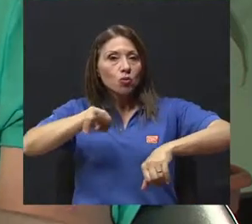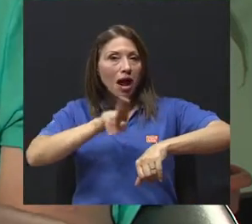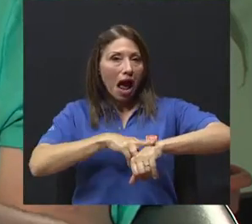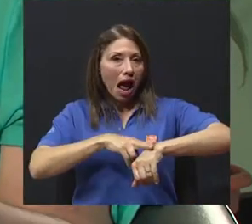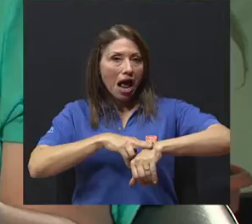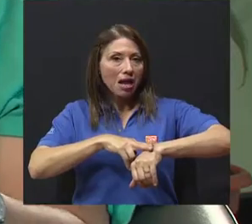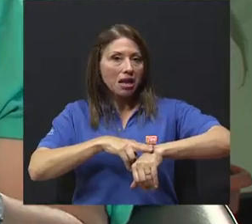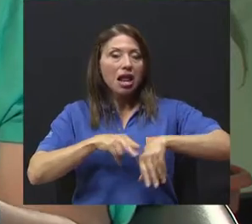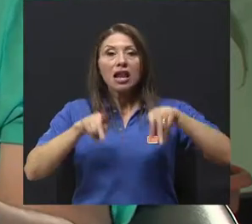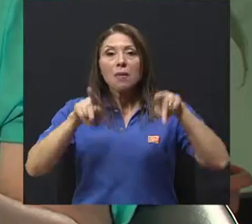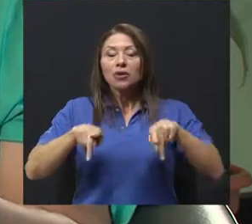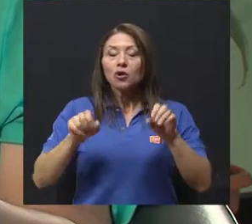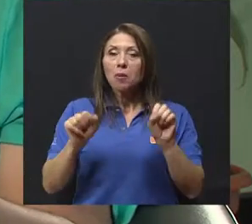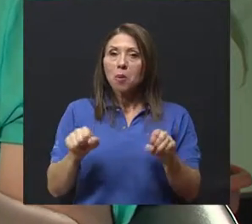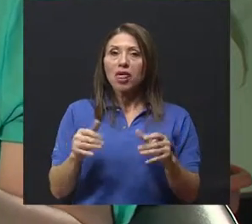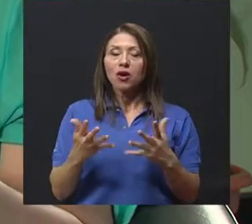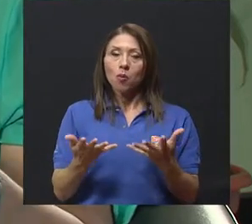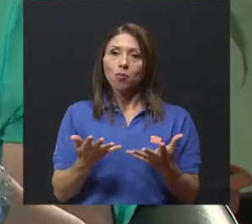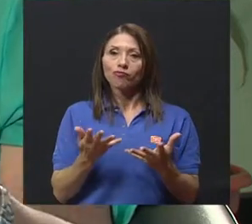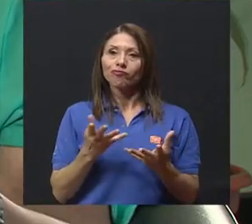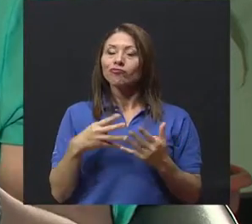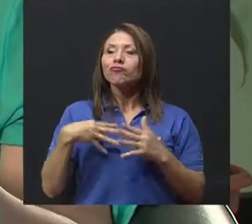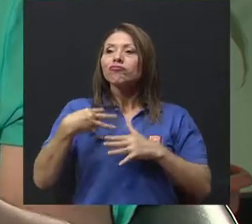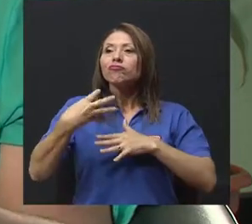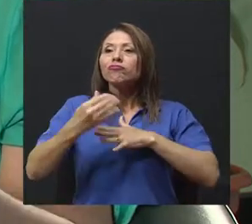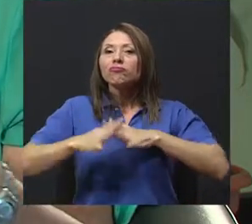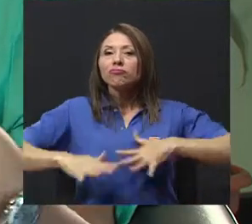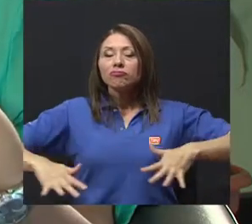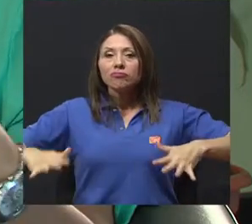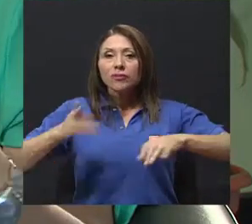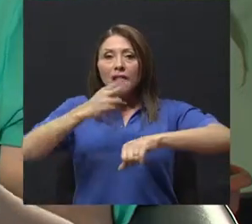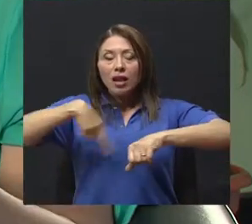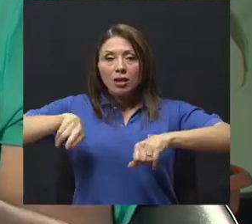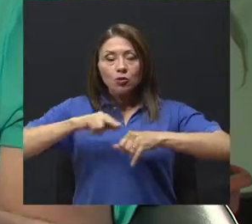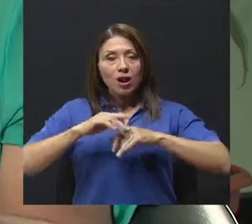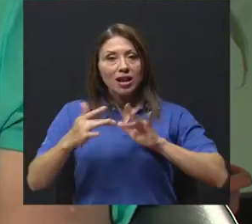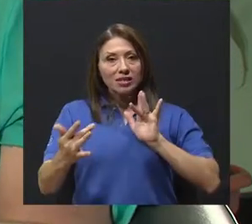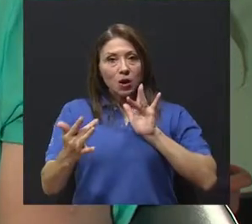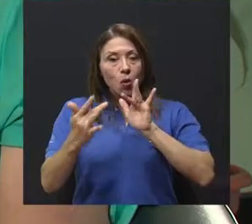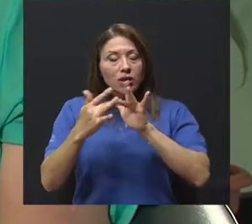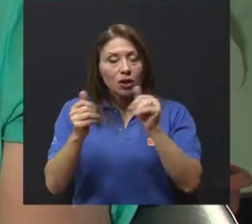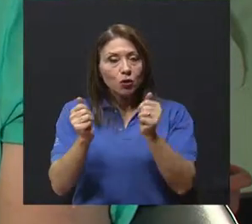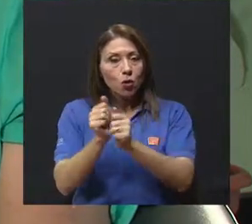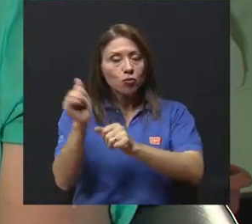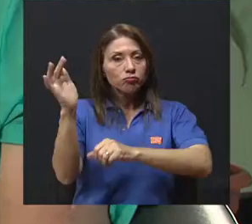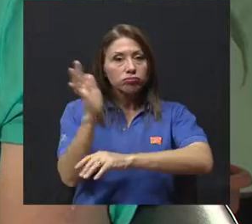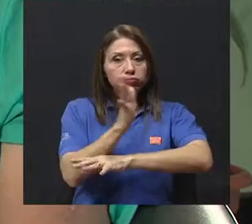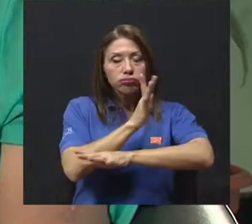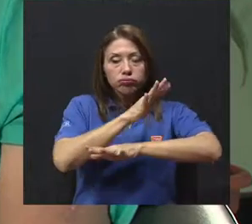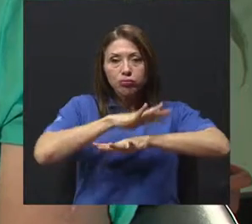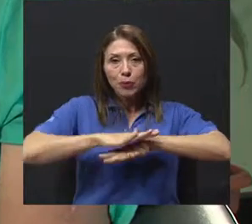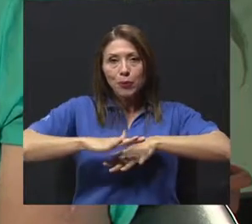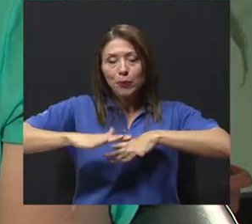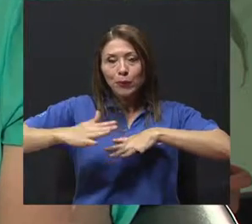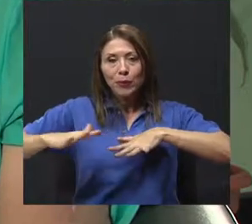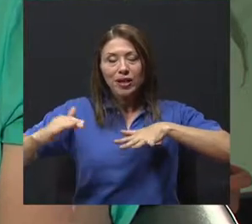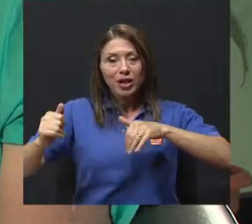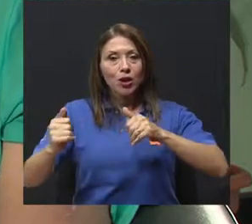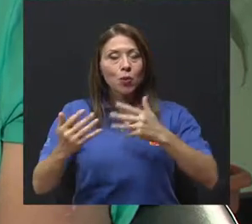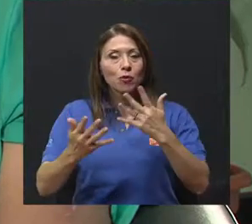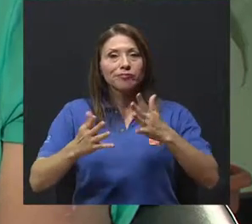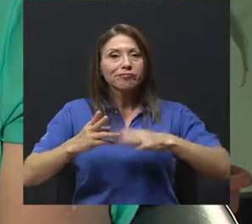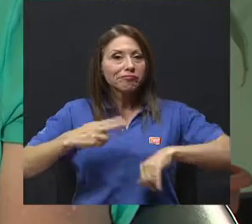llegar cómo salir de su entorno y compartir con la naturaleza tener ese contacto con todo lo